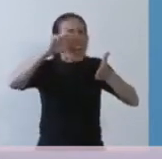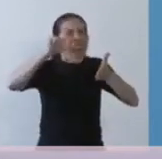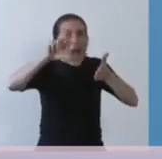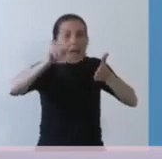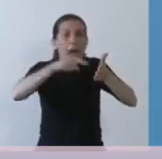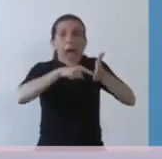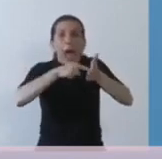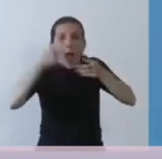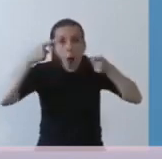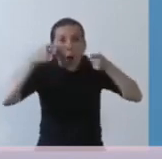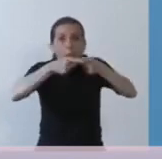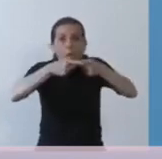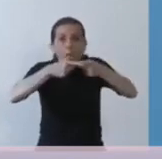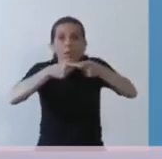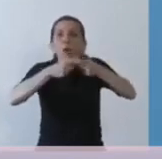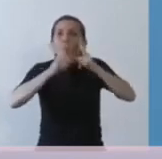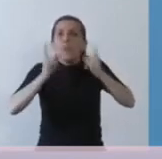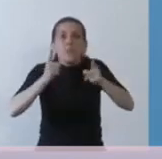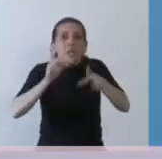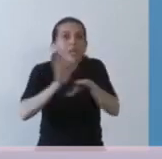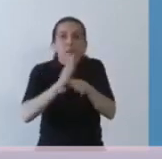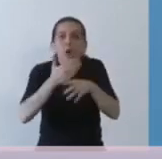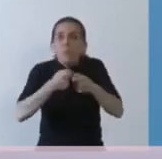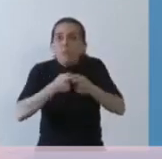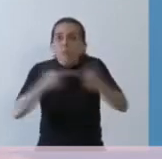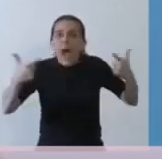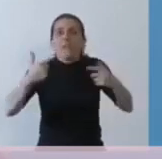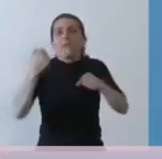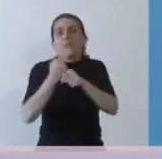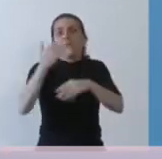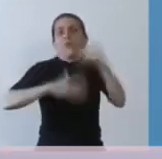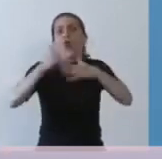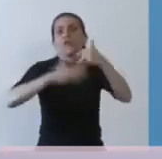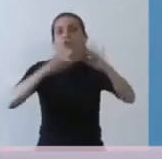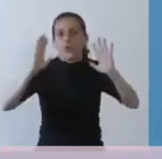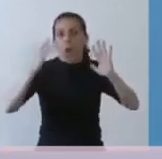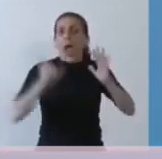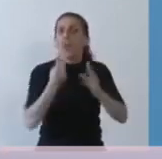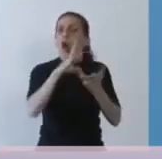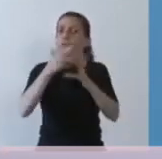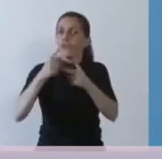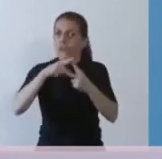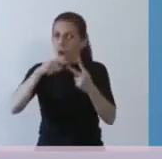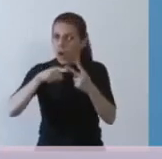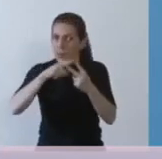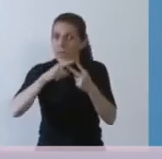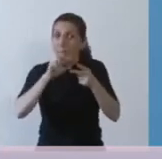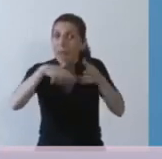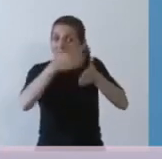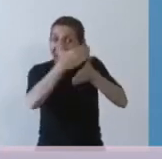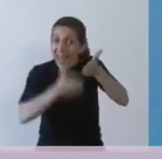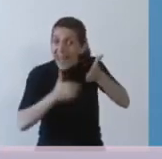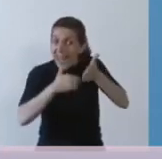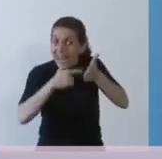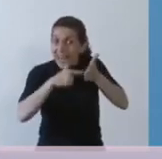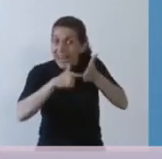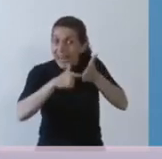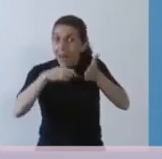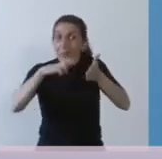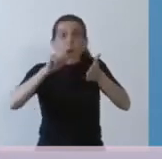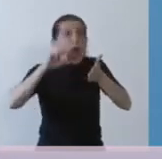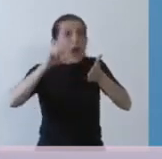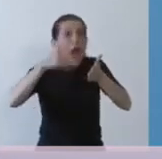objetivo mover la actividad de la construcción va a haber dos modalidades del programa una es una